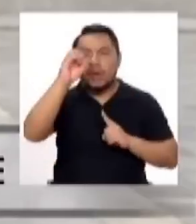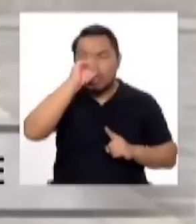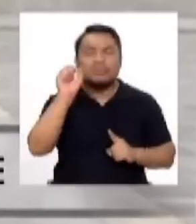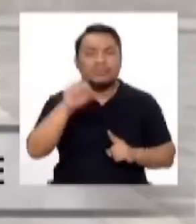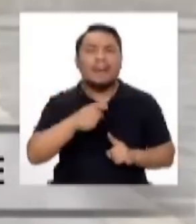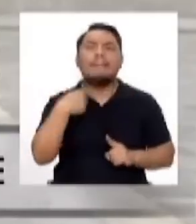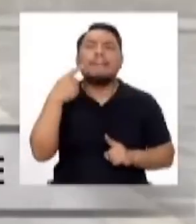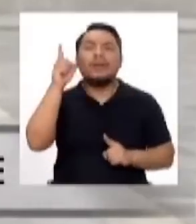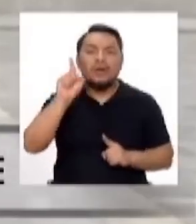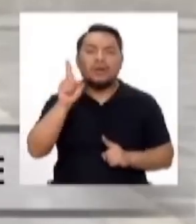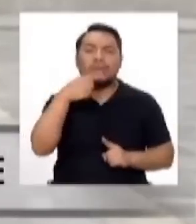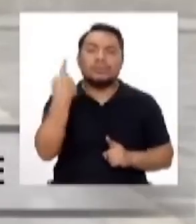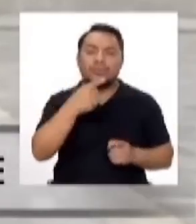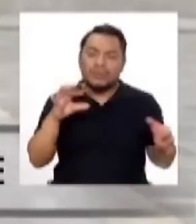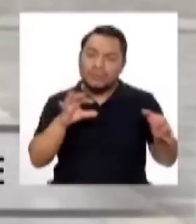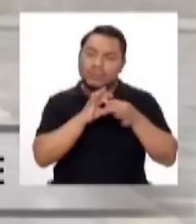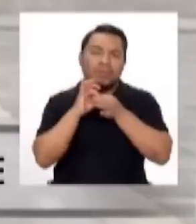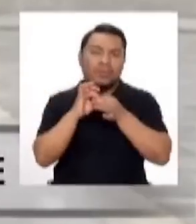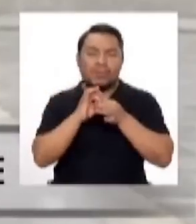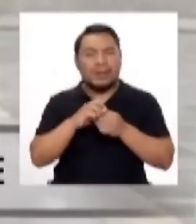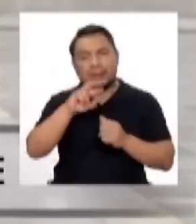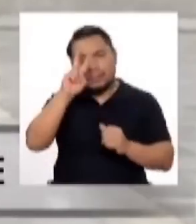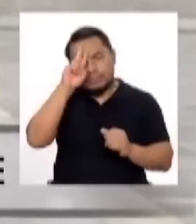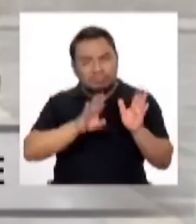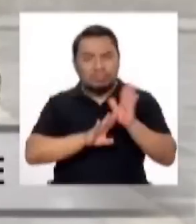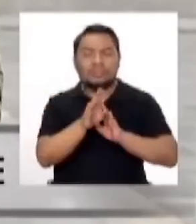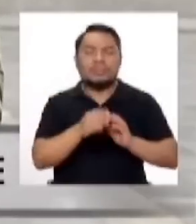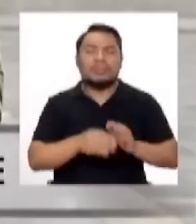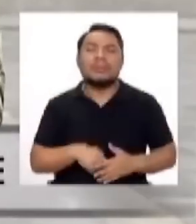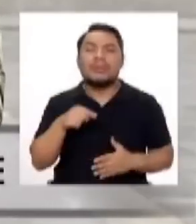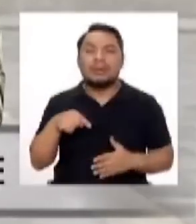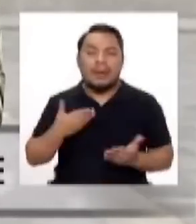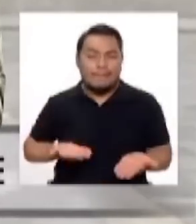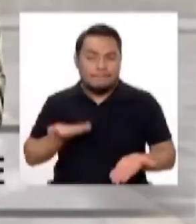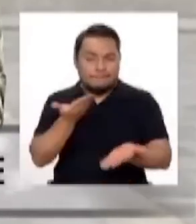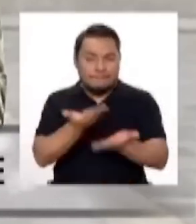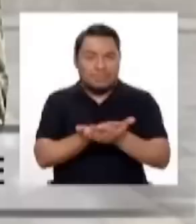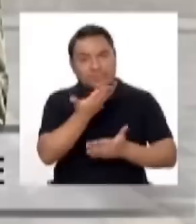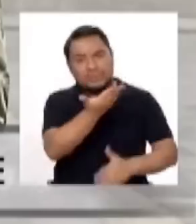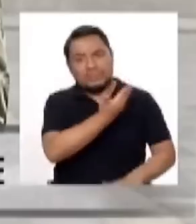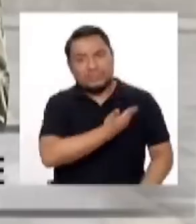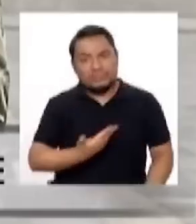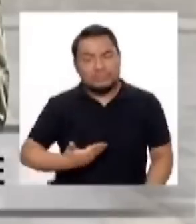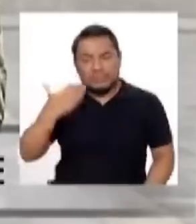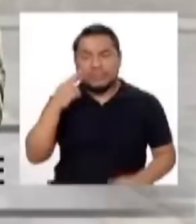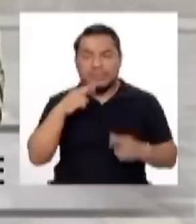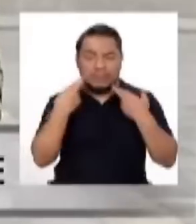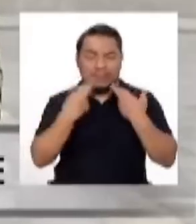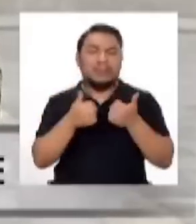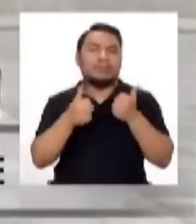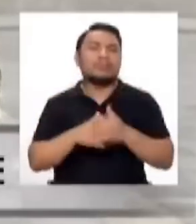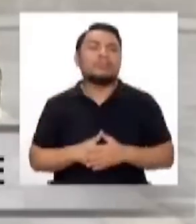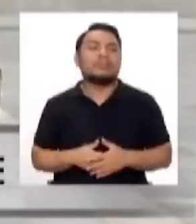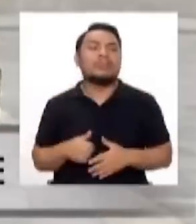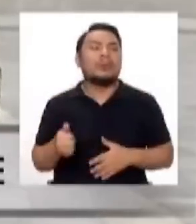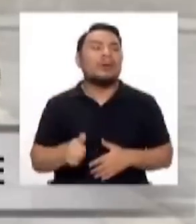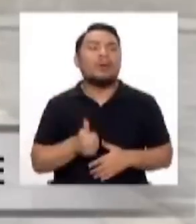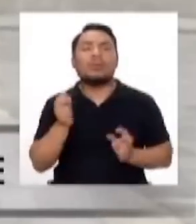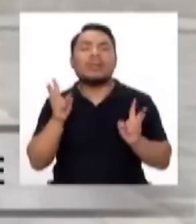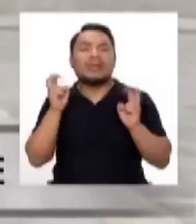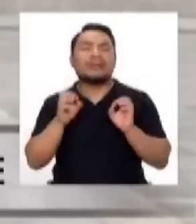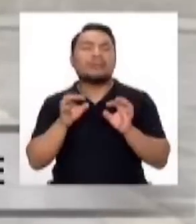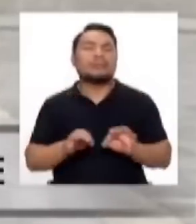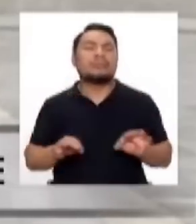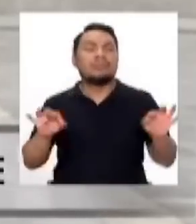gran patria. Ello es una propuesta que también hemos construido y hemos podido desarrollar en esta reunión. Otro tema que nos parece